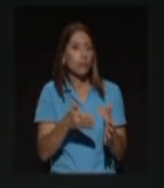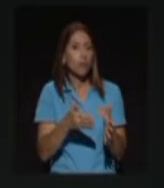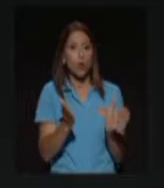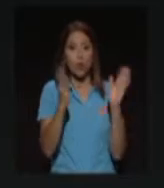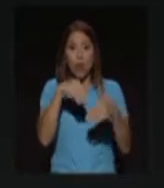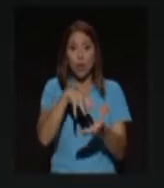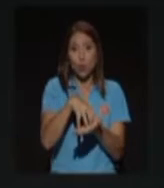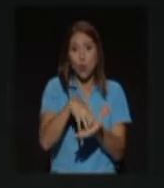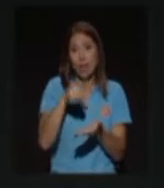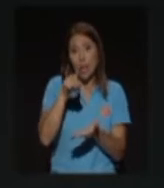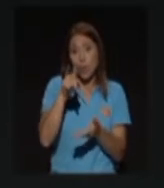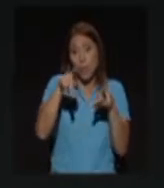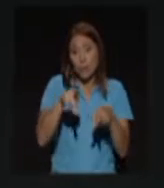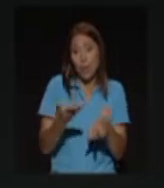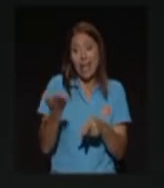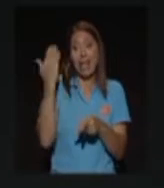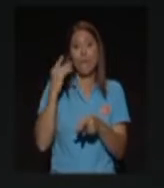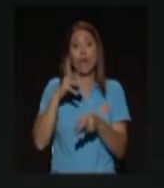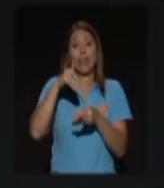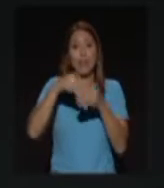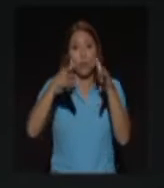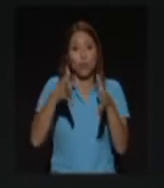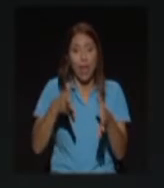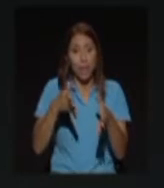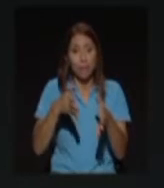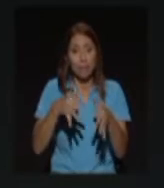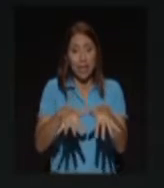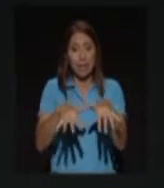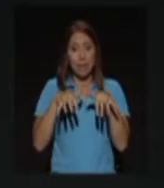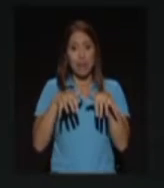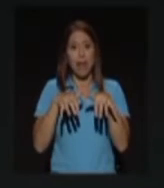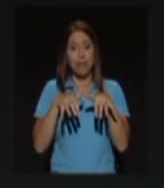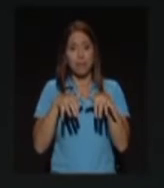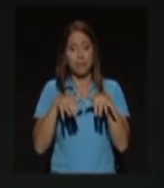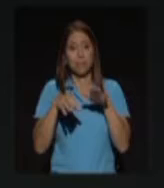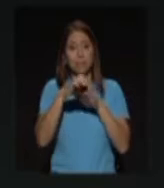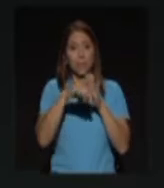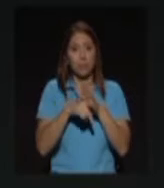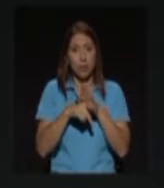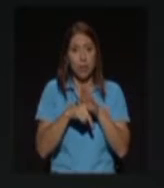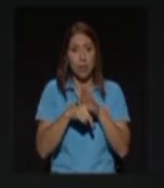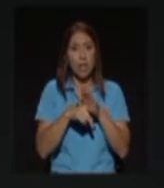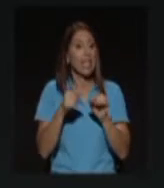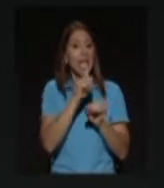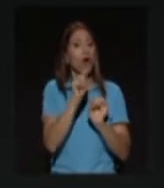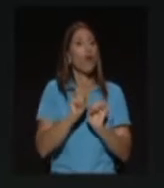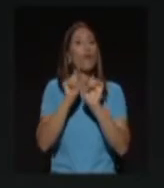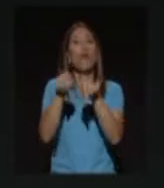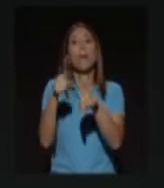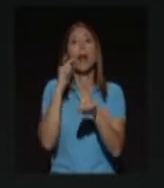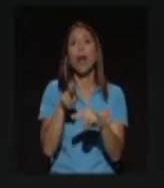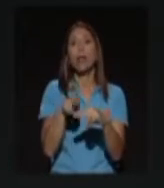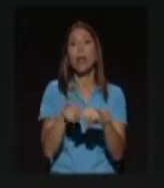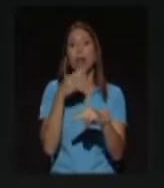que alguien que fue diputado constituyente y que además no fue a sentarse a calentar una silla en ese proceso, sino